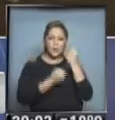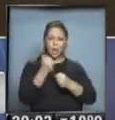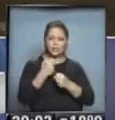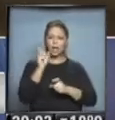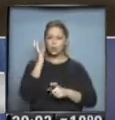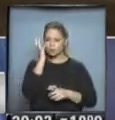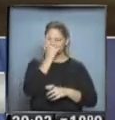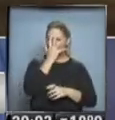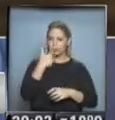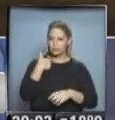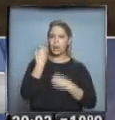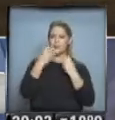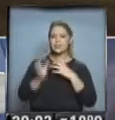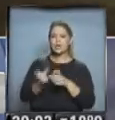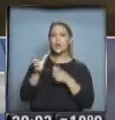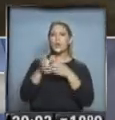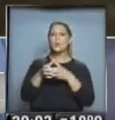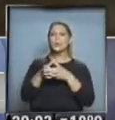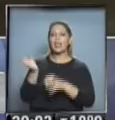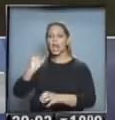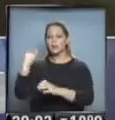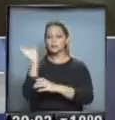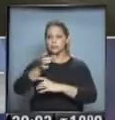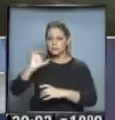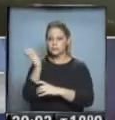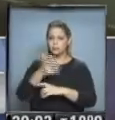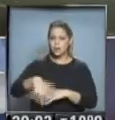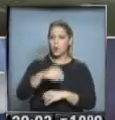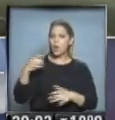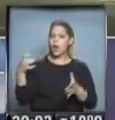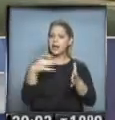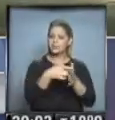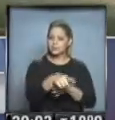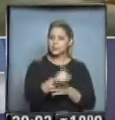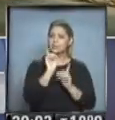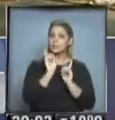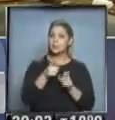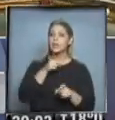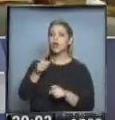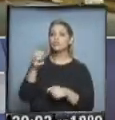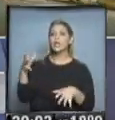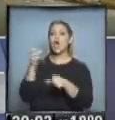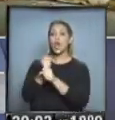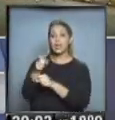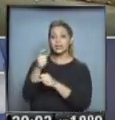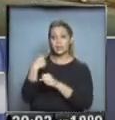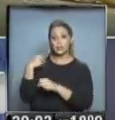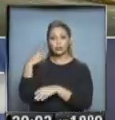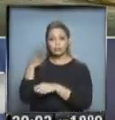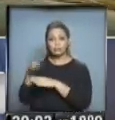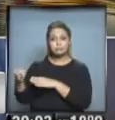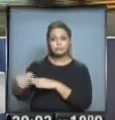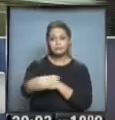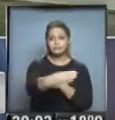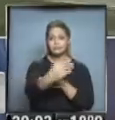las caras tapadas, comenzaron a arrojar piedras contra las instalaciones de la terminal y también contra los colectivos que pasan por el